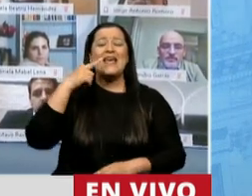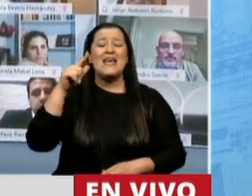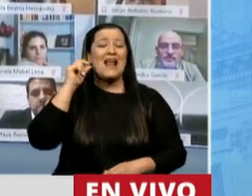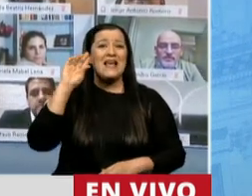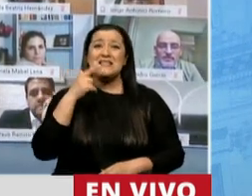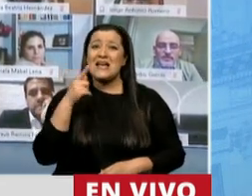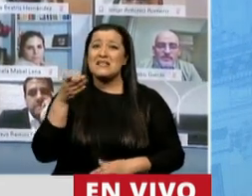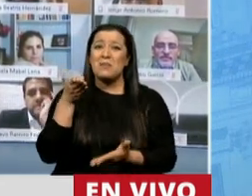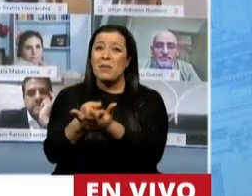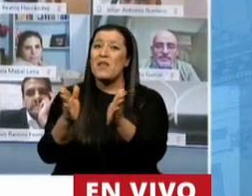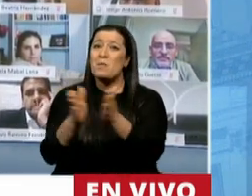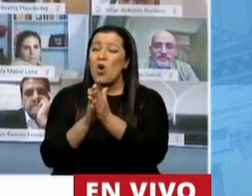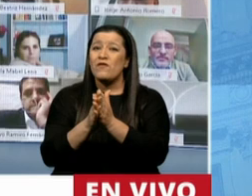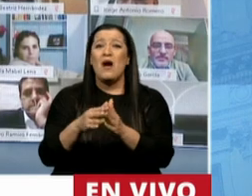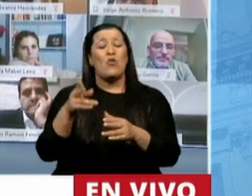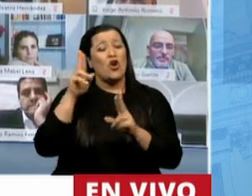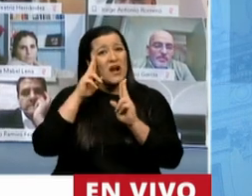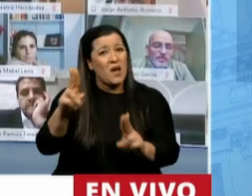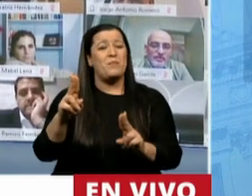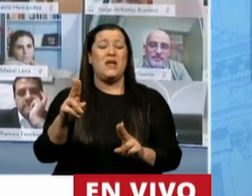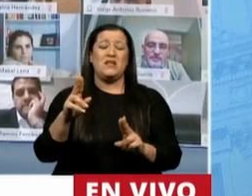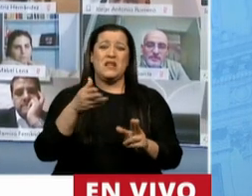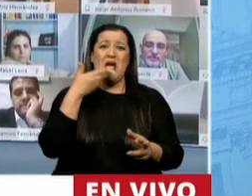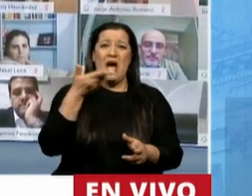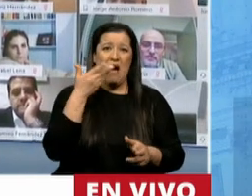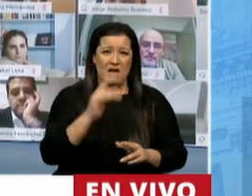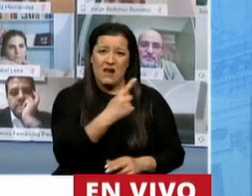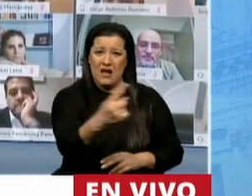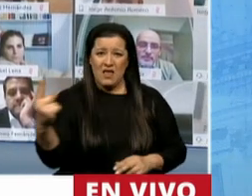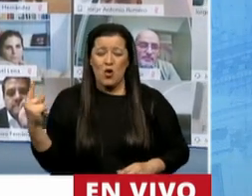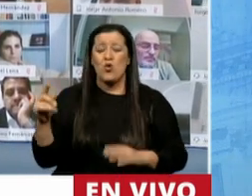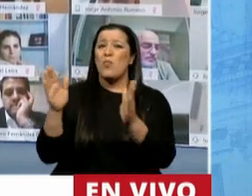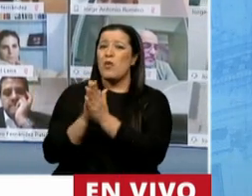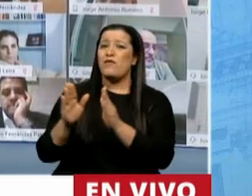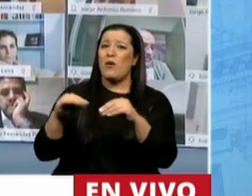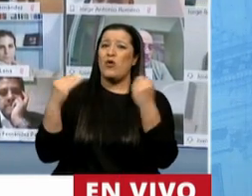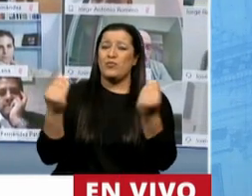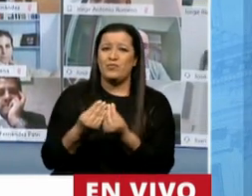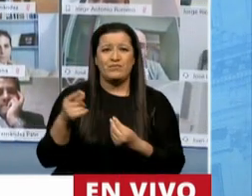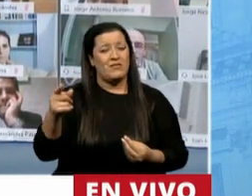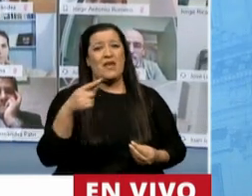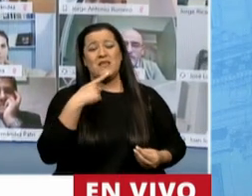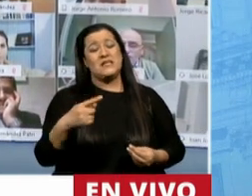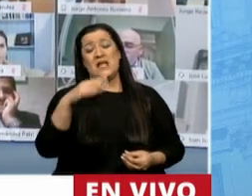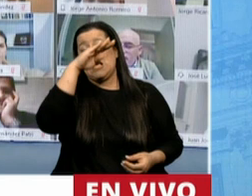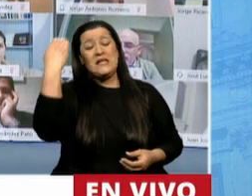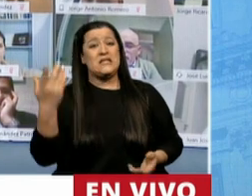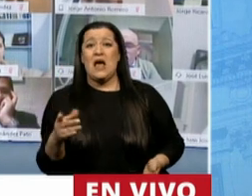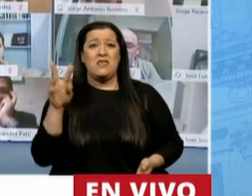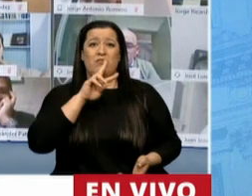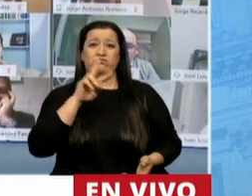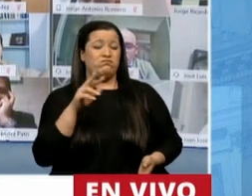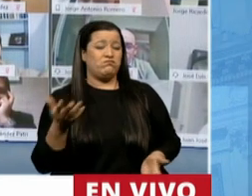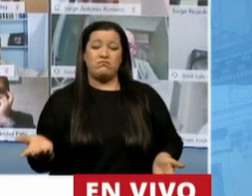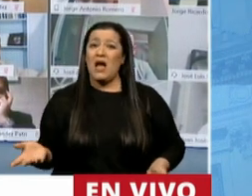pido por favor a los diputados que respeten el uso de la palabra diputado vaya redondeando que se ago su tiempo Cana